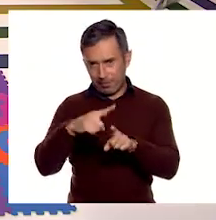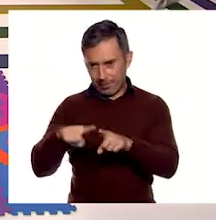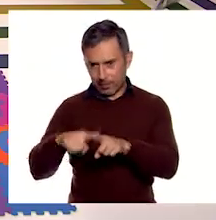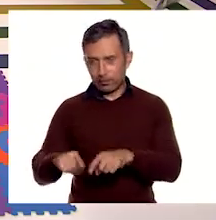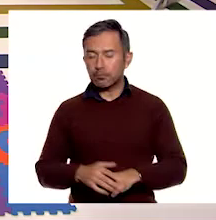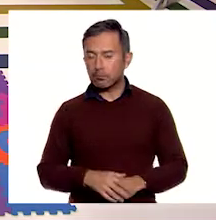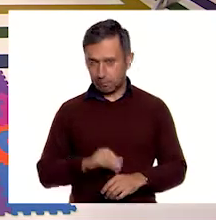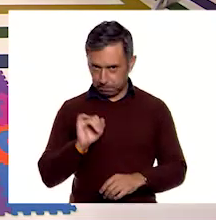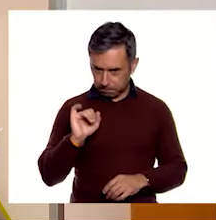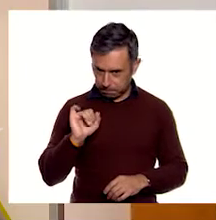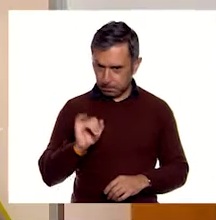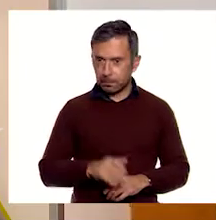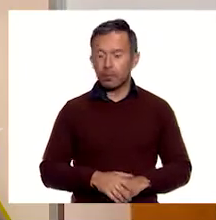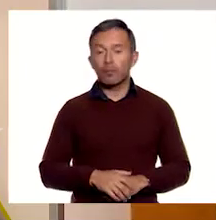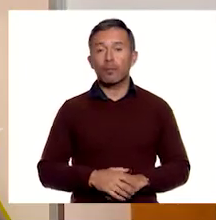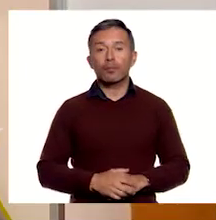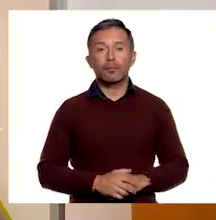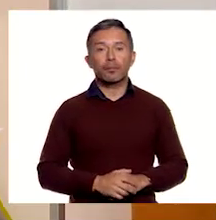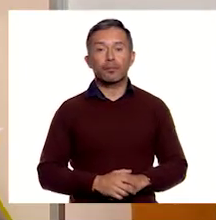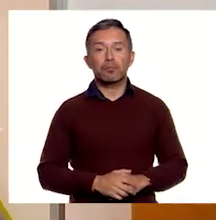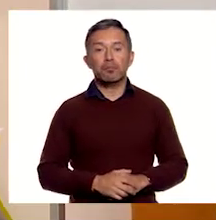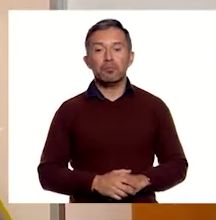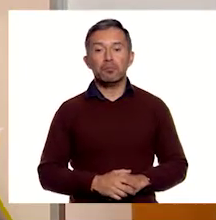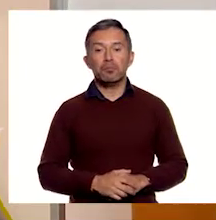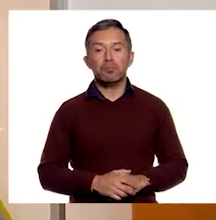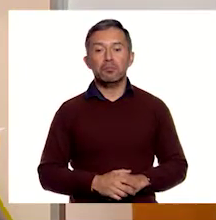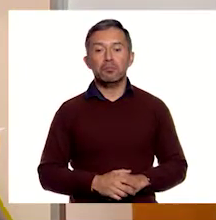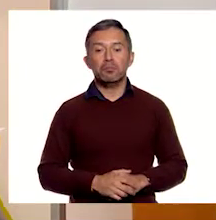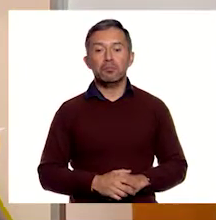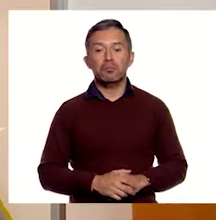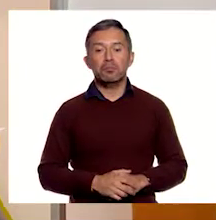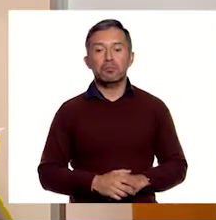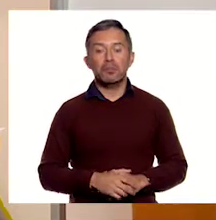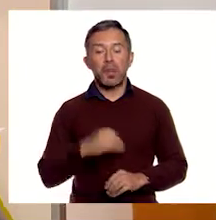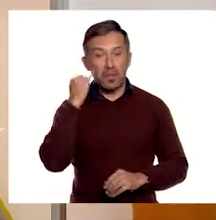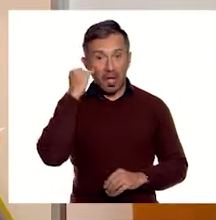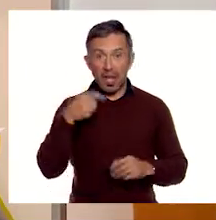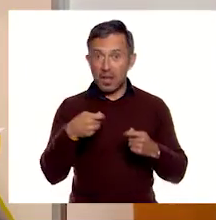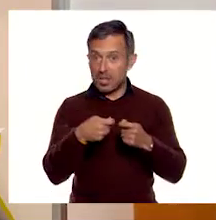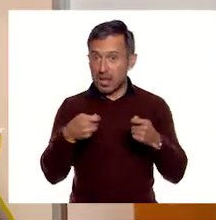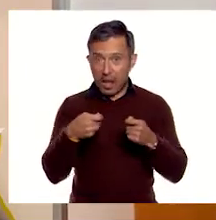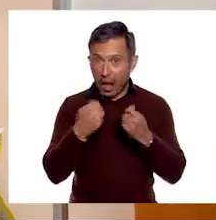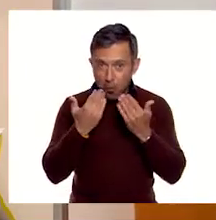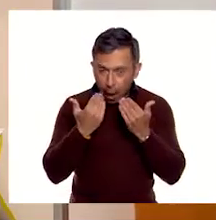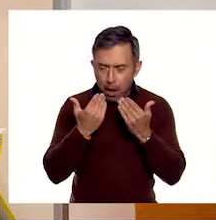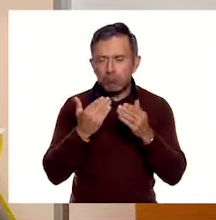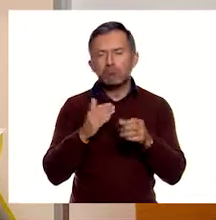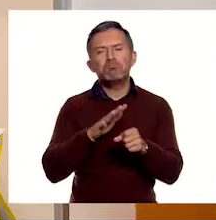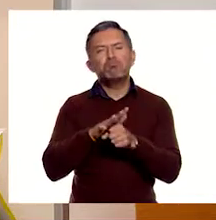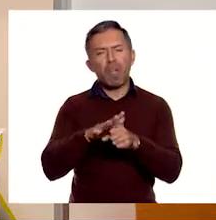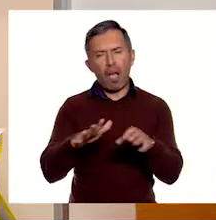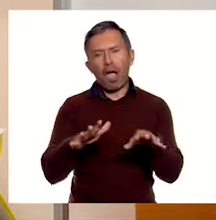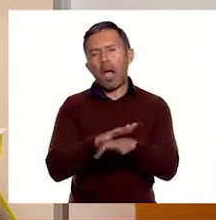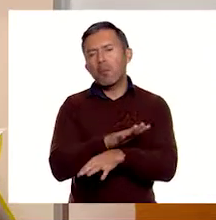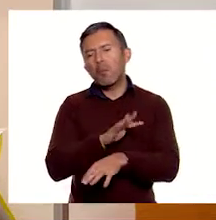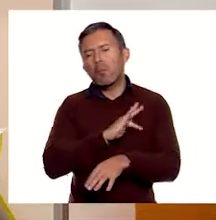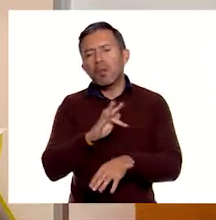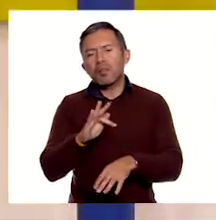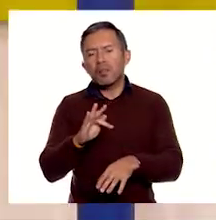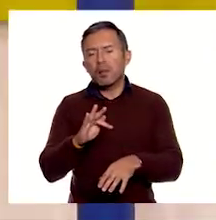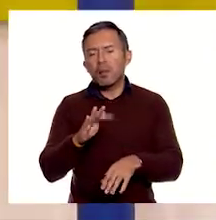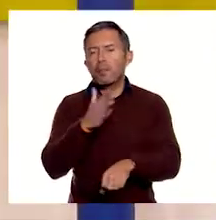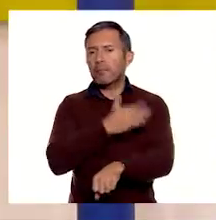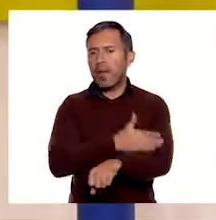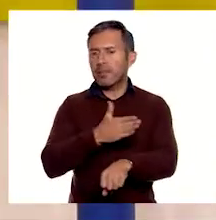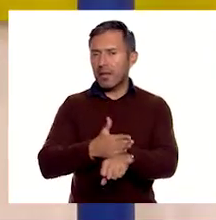Sí. Y a lo mejor también podemos sustituir las ligas por unos palitos de... Palitos.